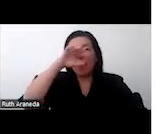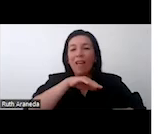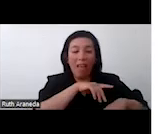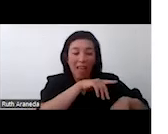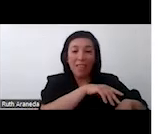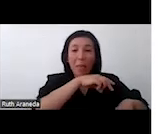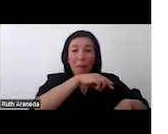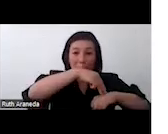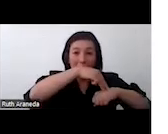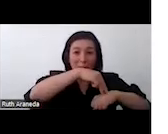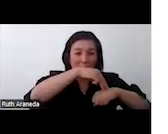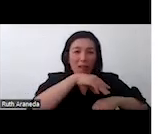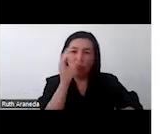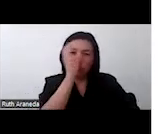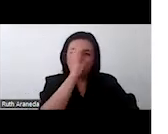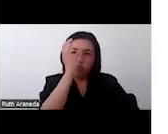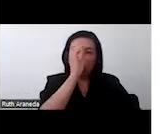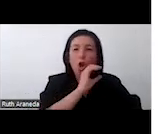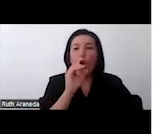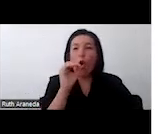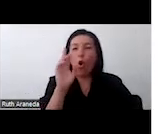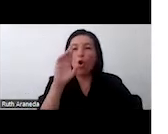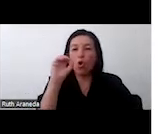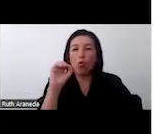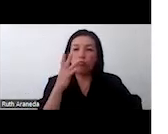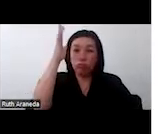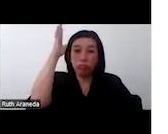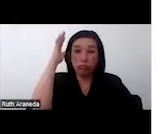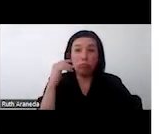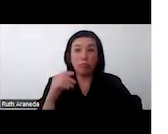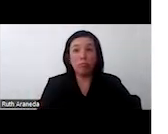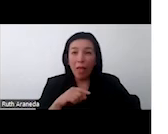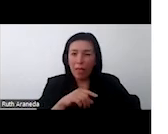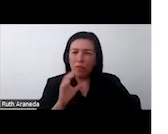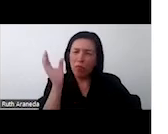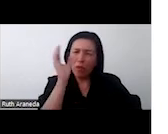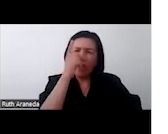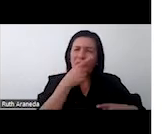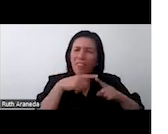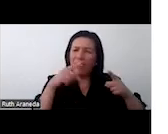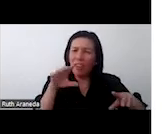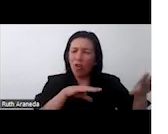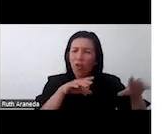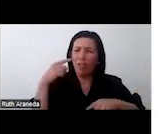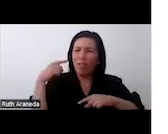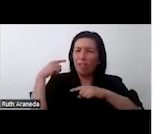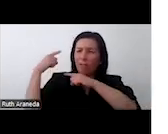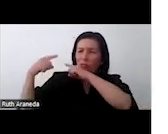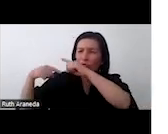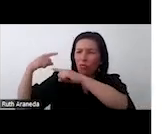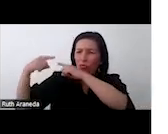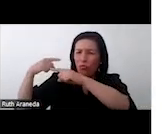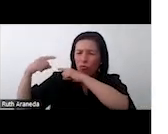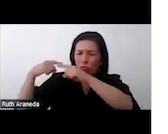Marga. Entonces, hay como que fuimos buscando distintos antecedentes para poder construir esta lámina